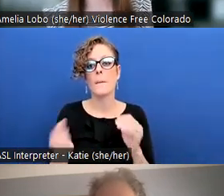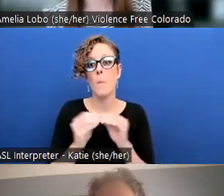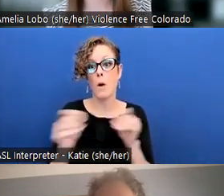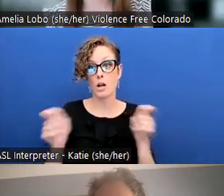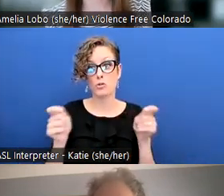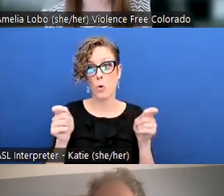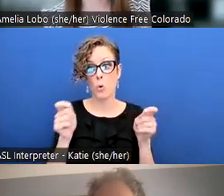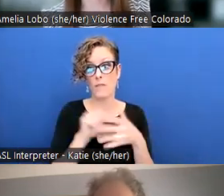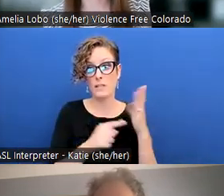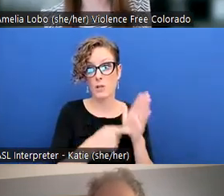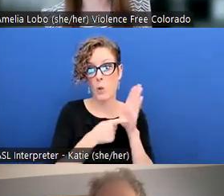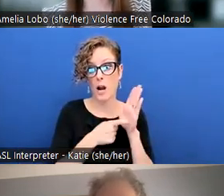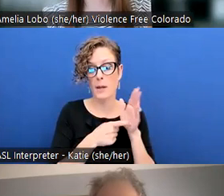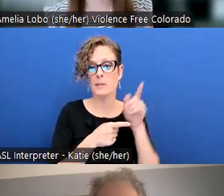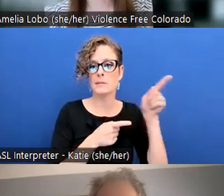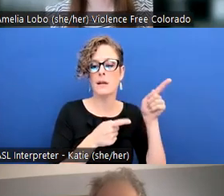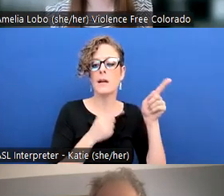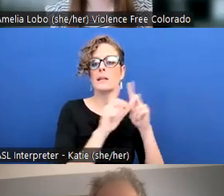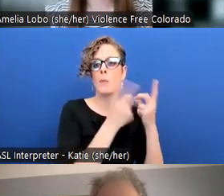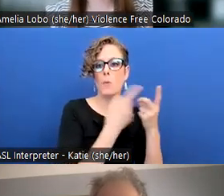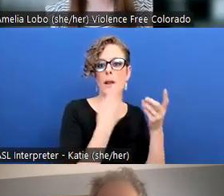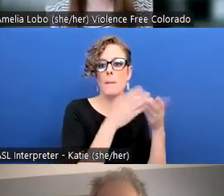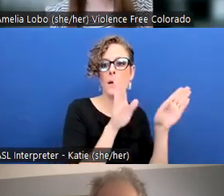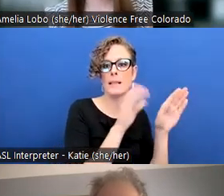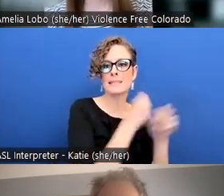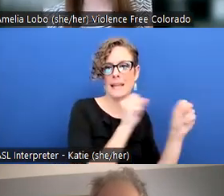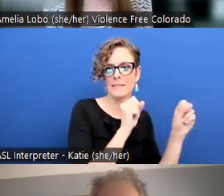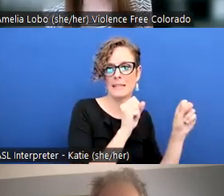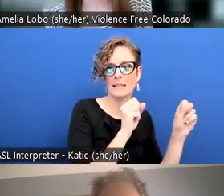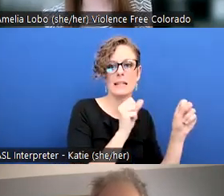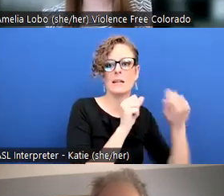control sobre el manejo de la información.